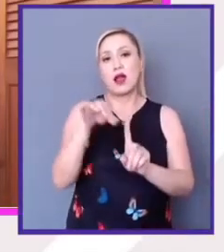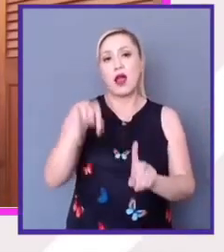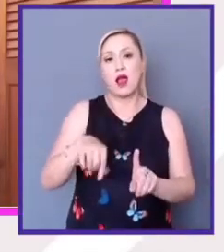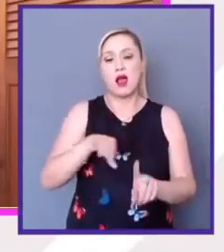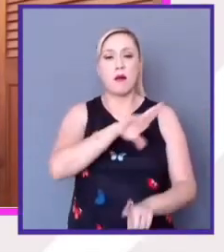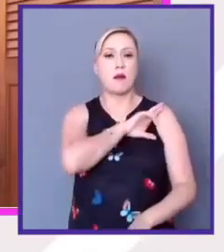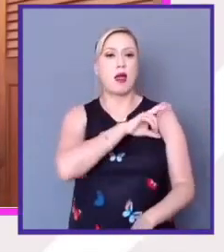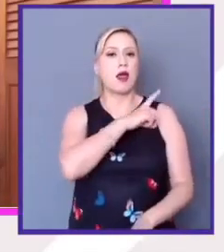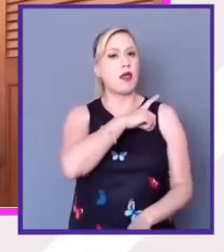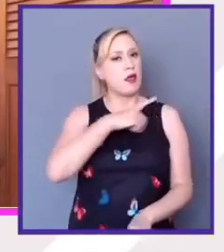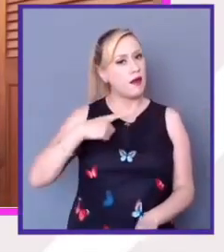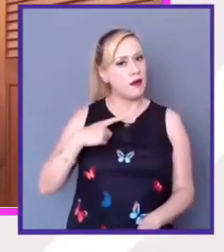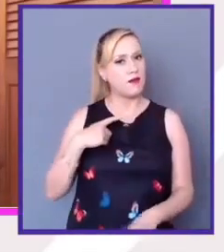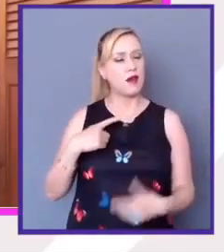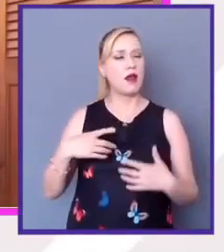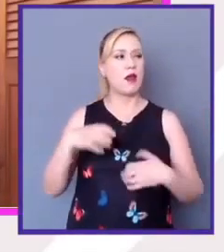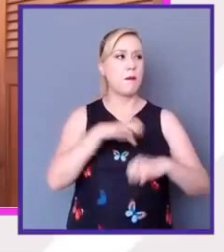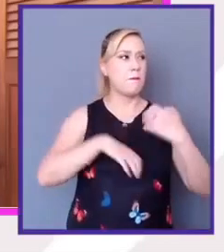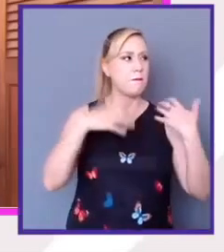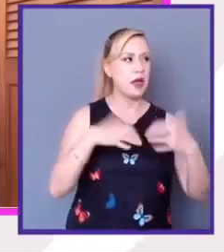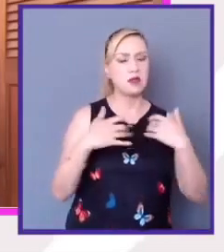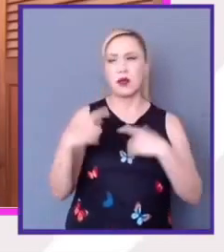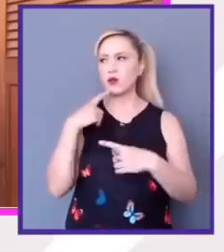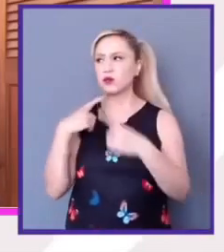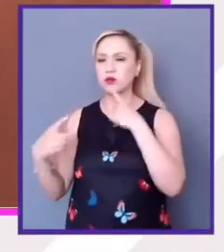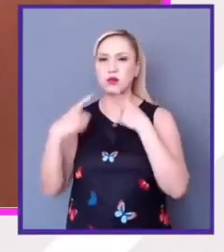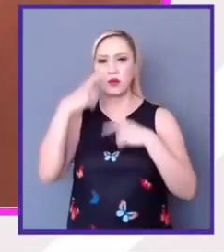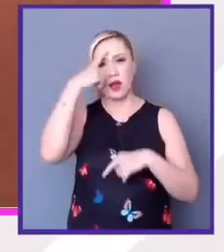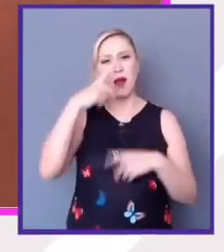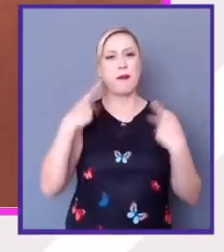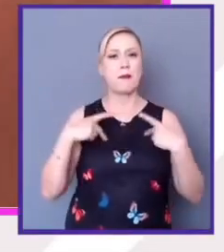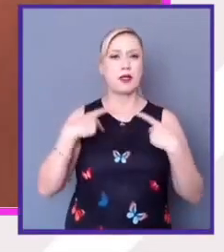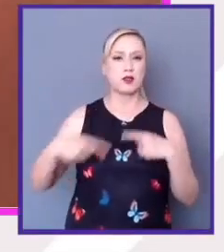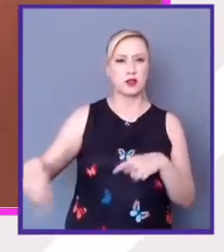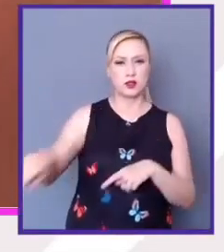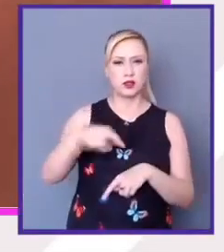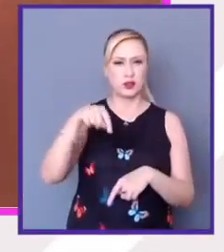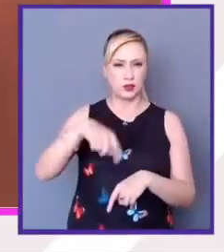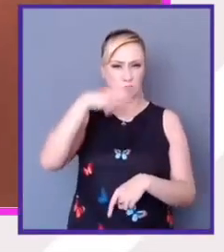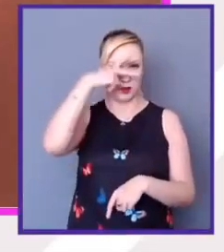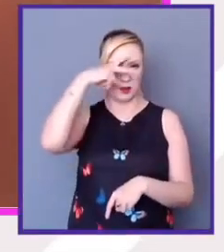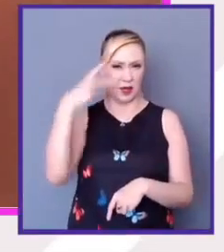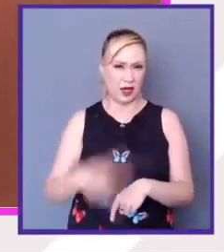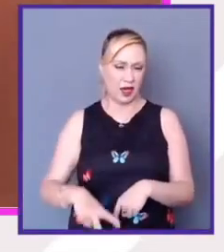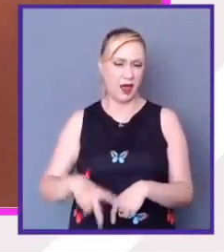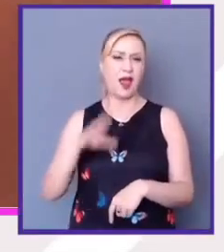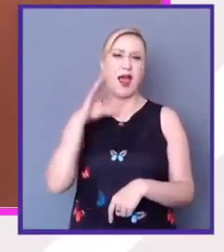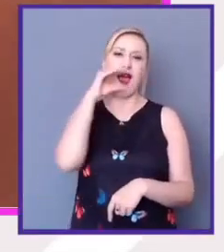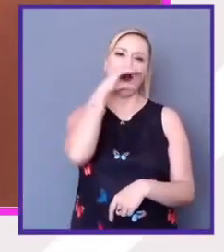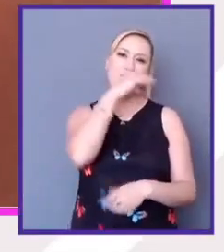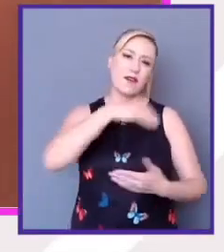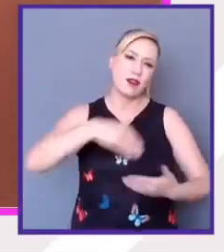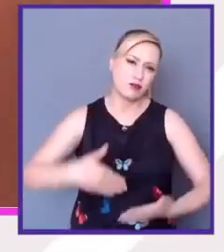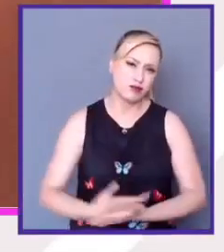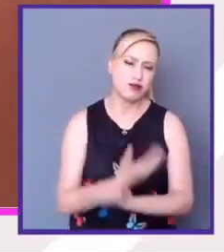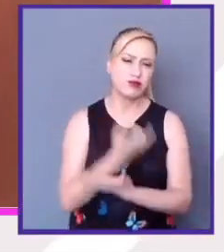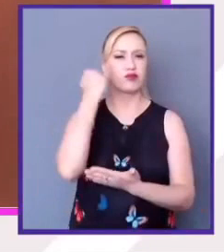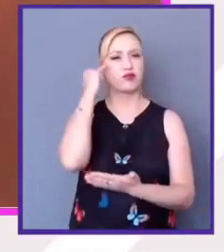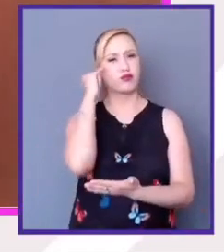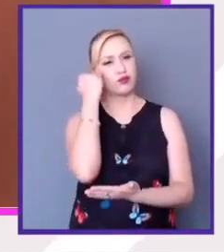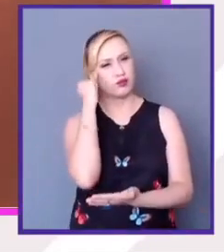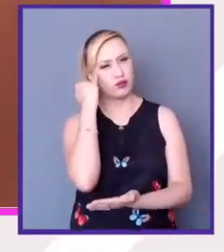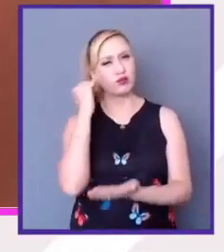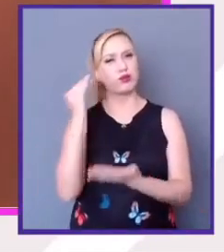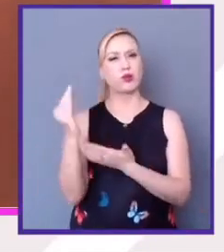tomar distintas acciones para que las personas racializadas en México, personas afrodescendientes, indígenas, morenas, pues